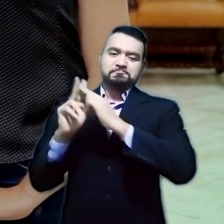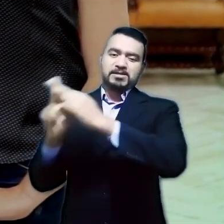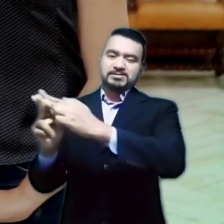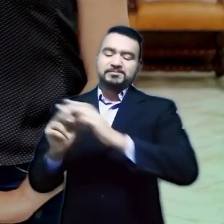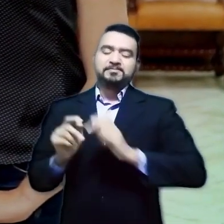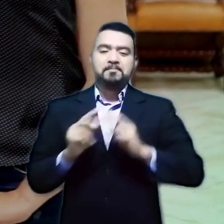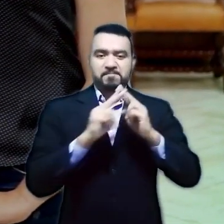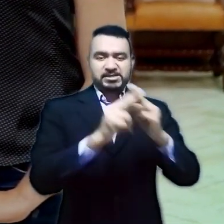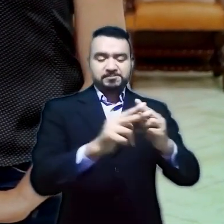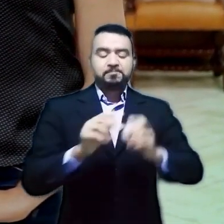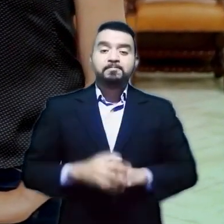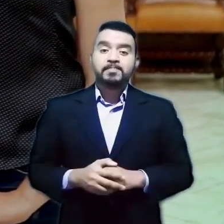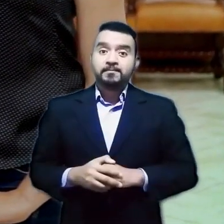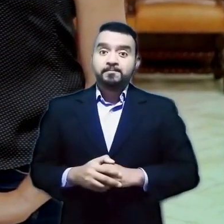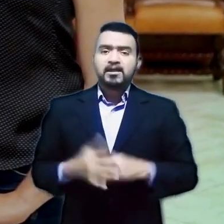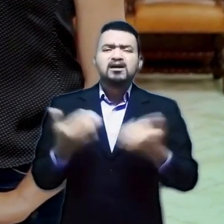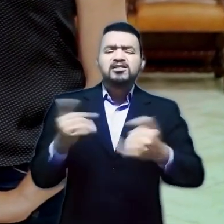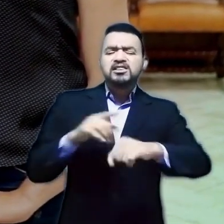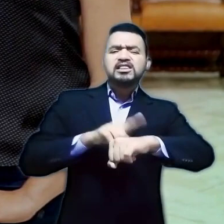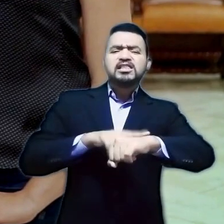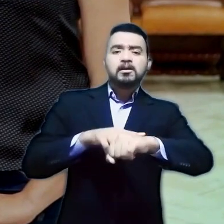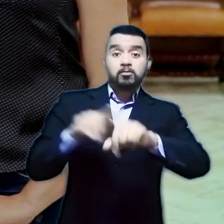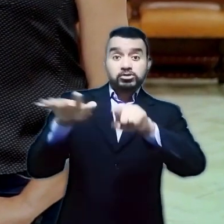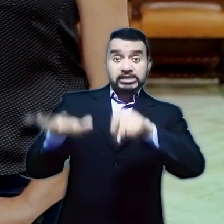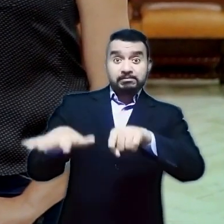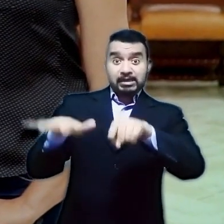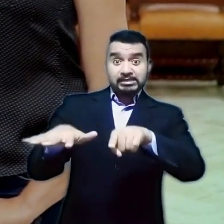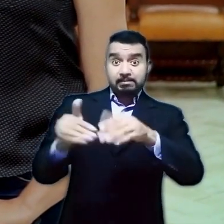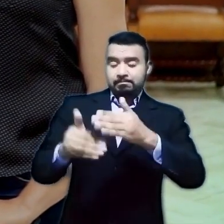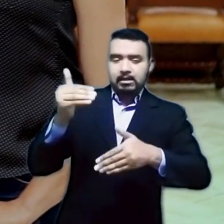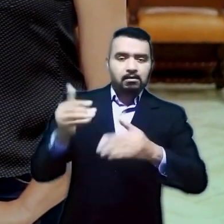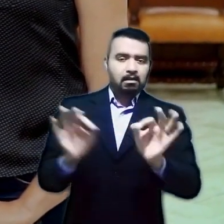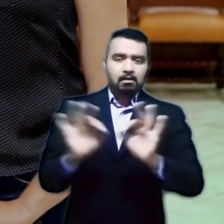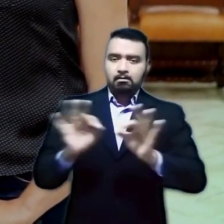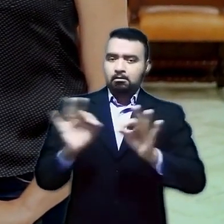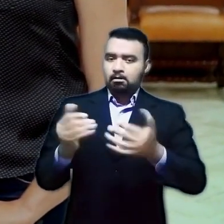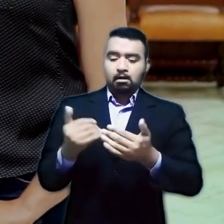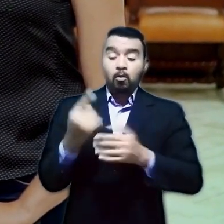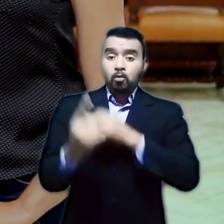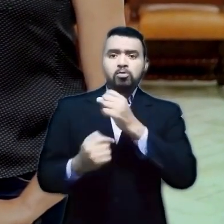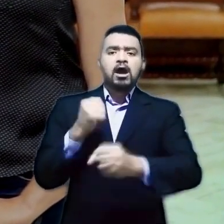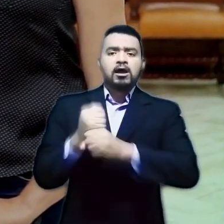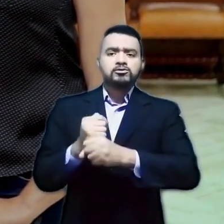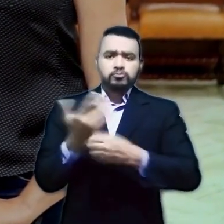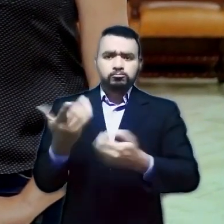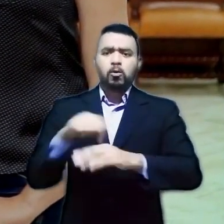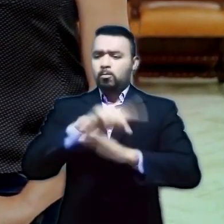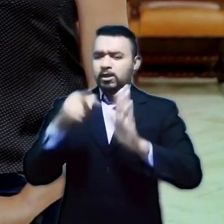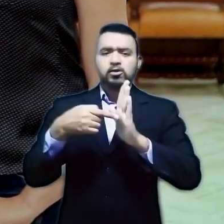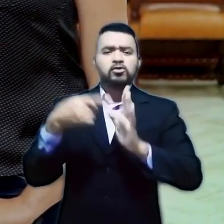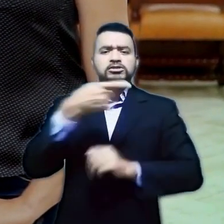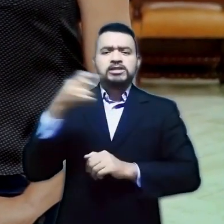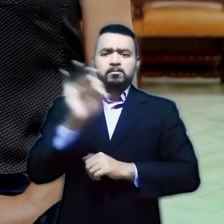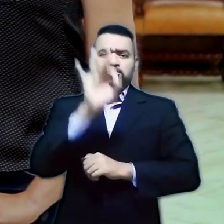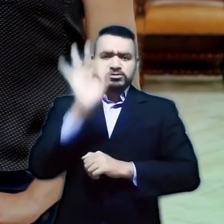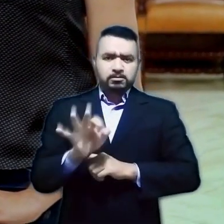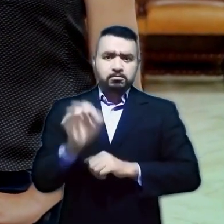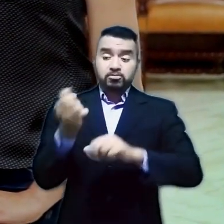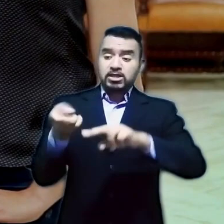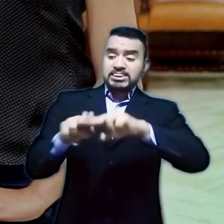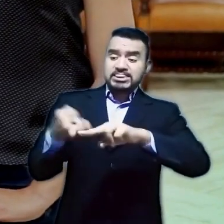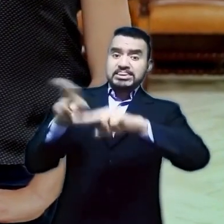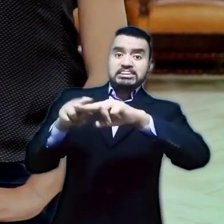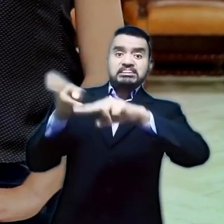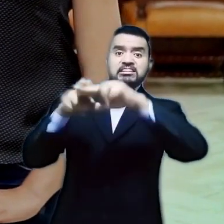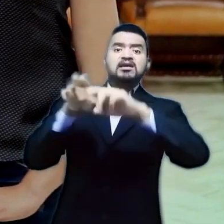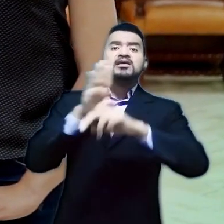pesos. 6 meses de periodo de gracia, y durante todo el primer año, el municipio asume el 100% de los